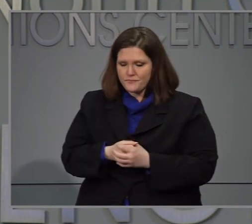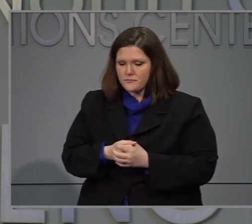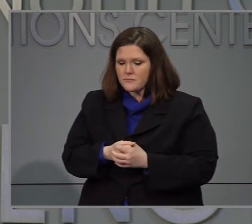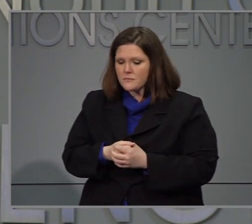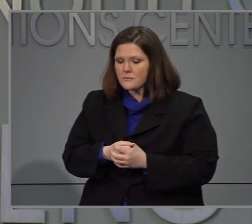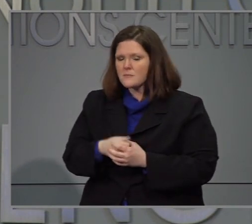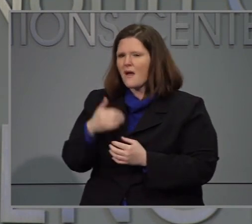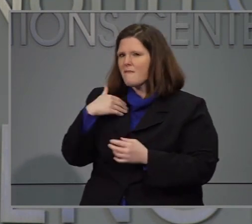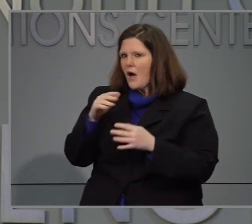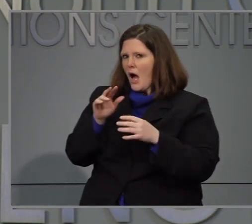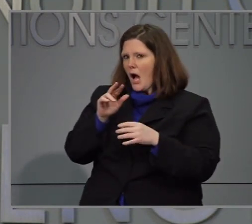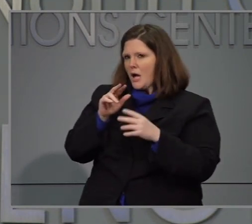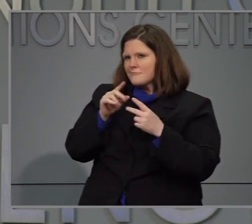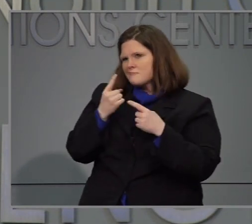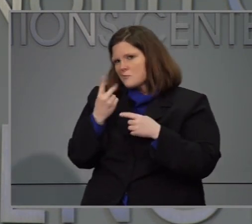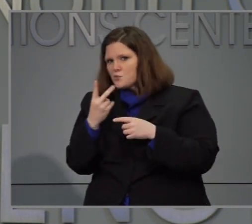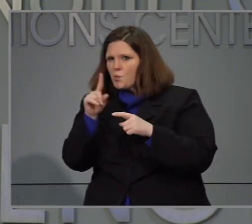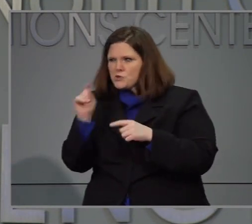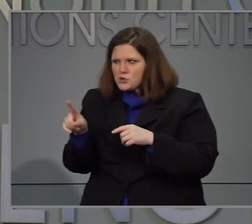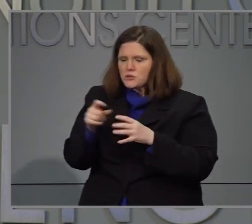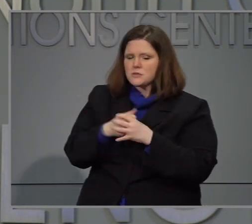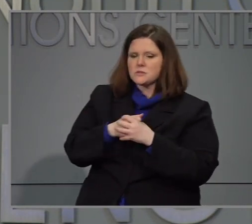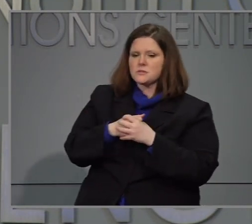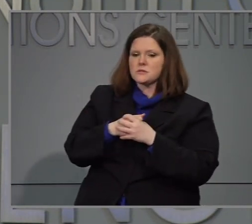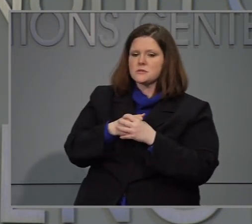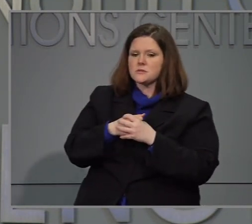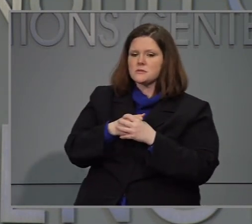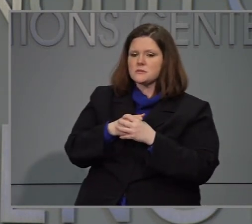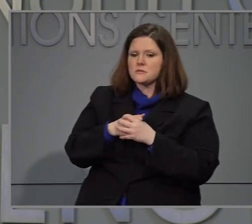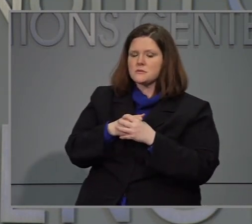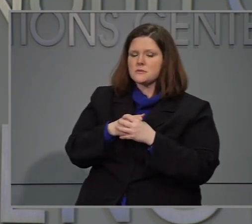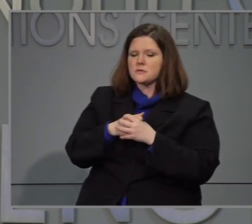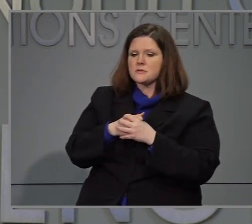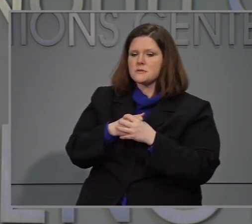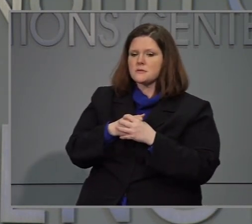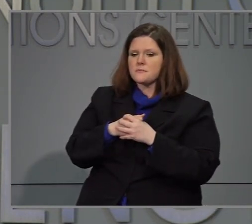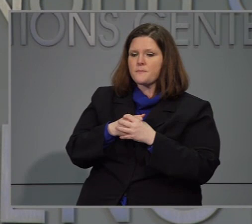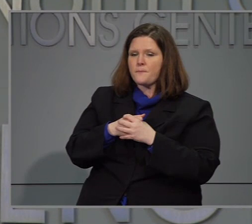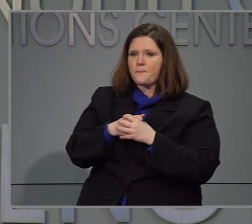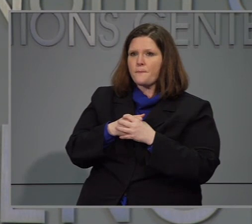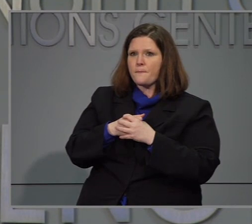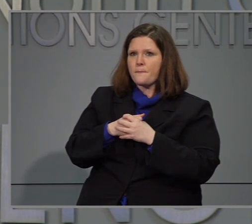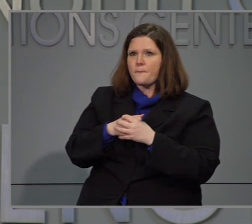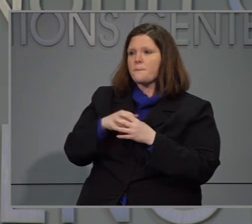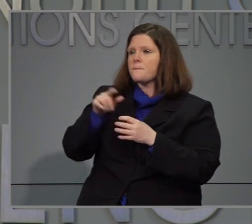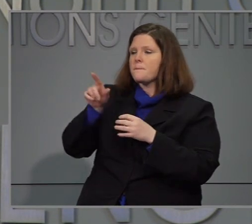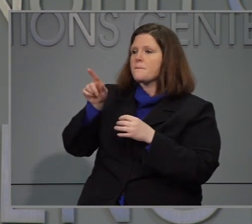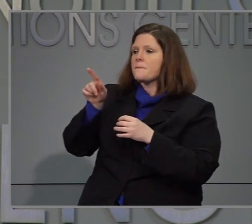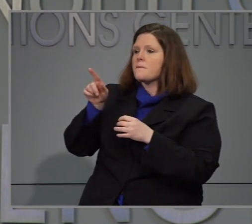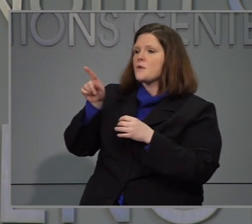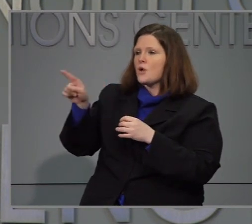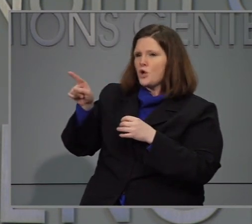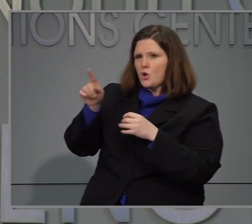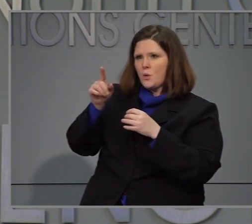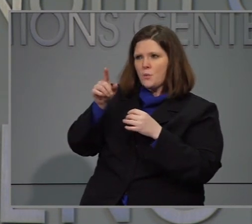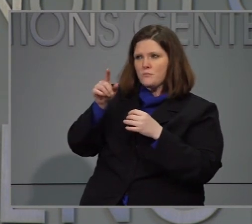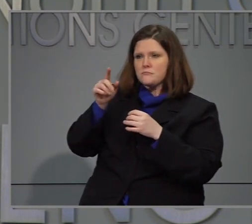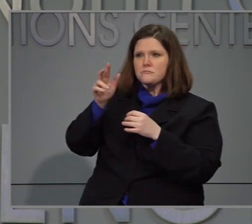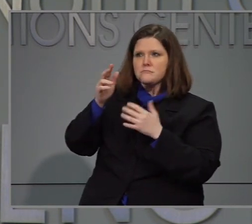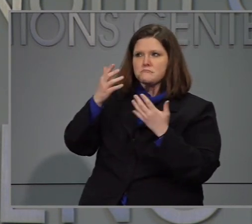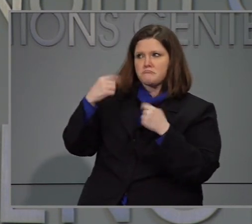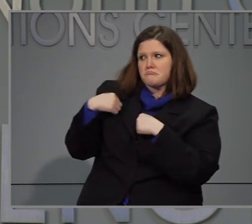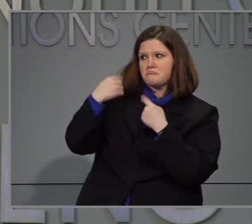Un par de preguntas. ¿Cómo responde a las comunidades y negocios